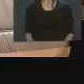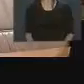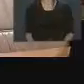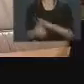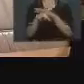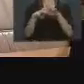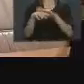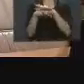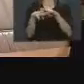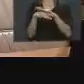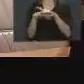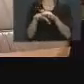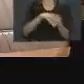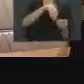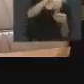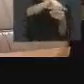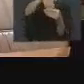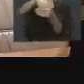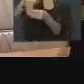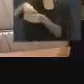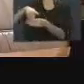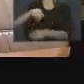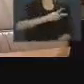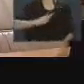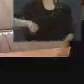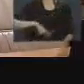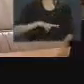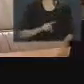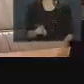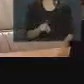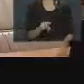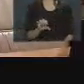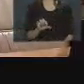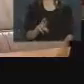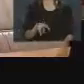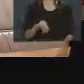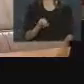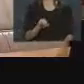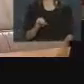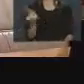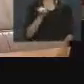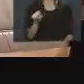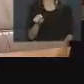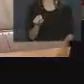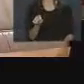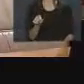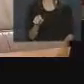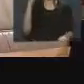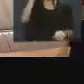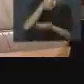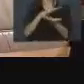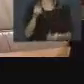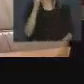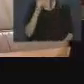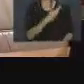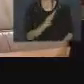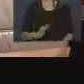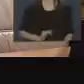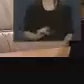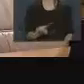manipular la votación de nuestros seremis Y eso es muy complejo y lo acaba de decir el diputado